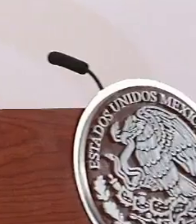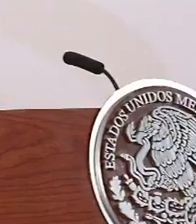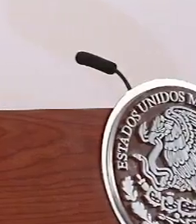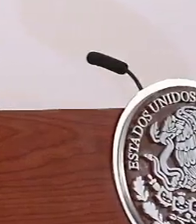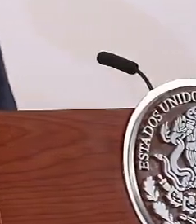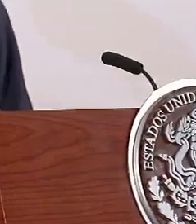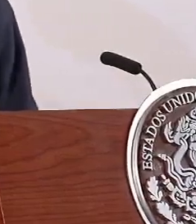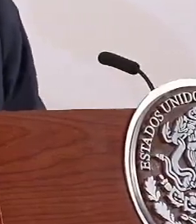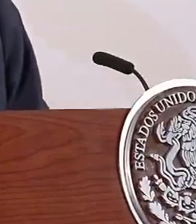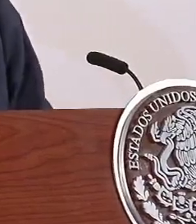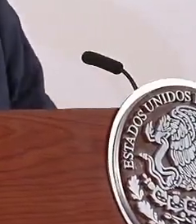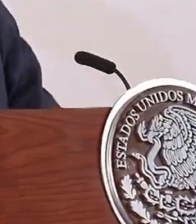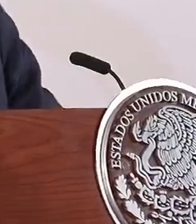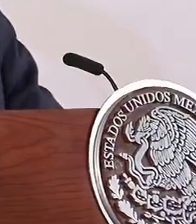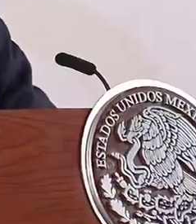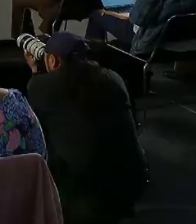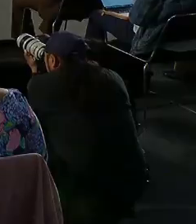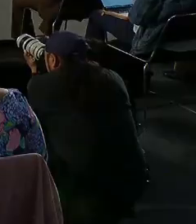Gracias,